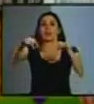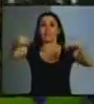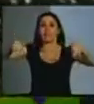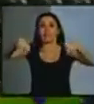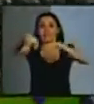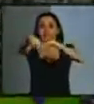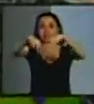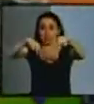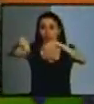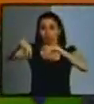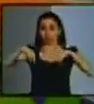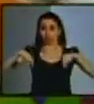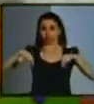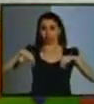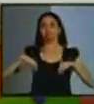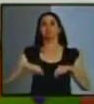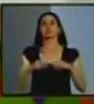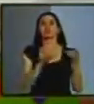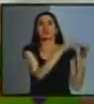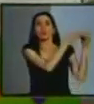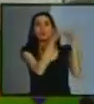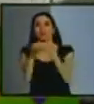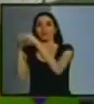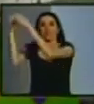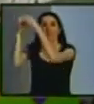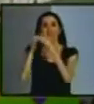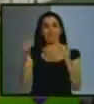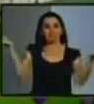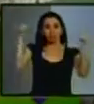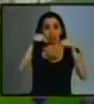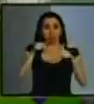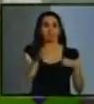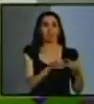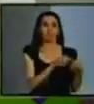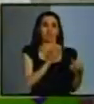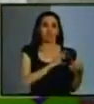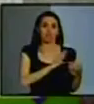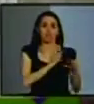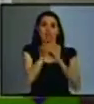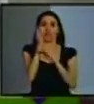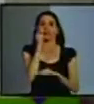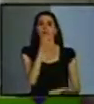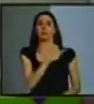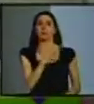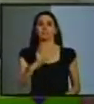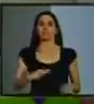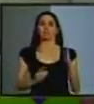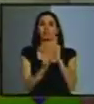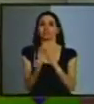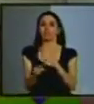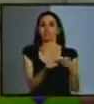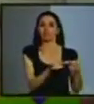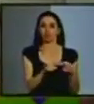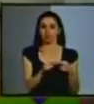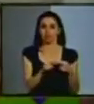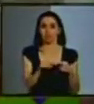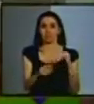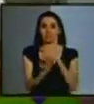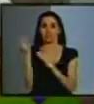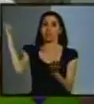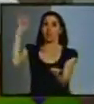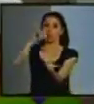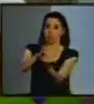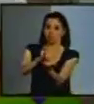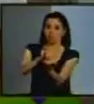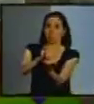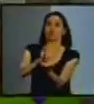la cancha. Dentro de las delegaciones que estarán presentes, la chilena estará encabezada por el ministro de Desarrollo Social, quien llegó esta mañana al